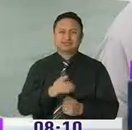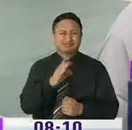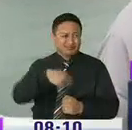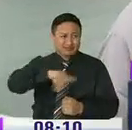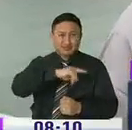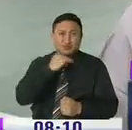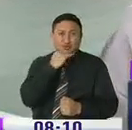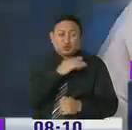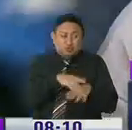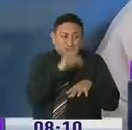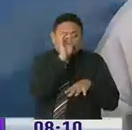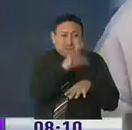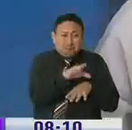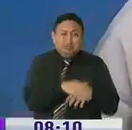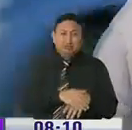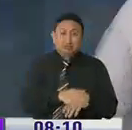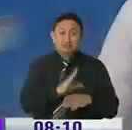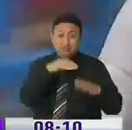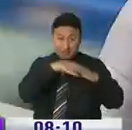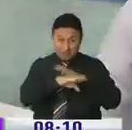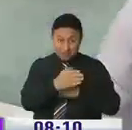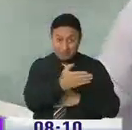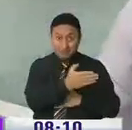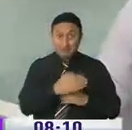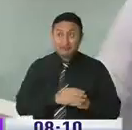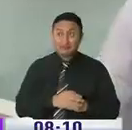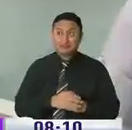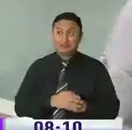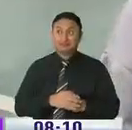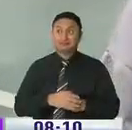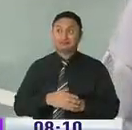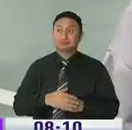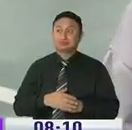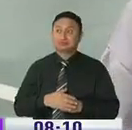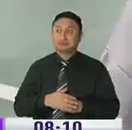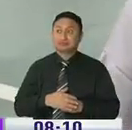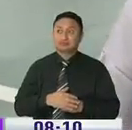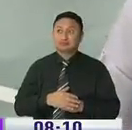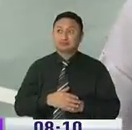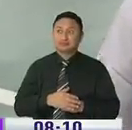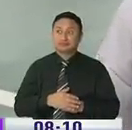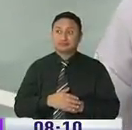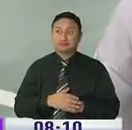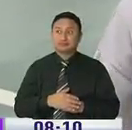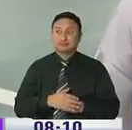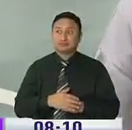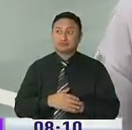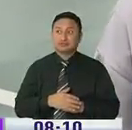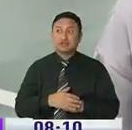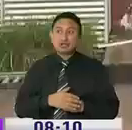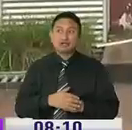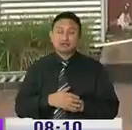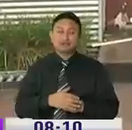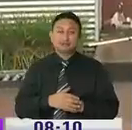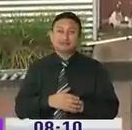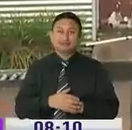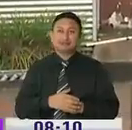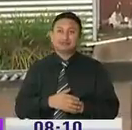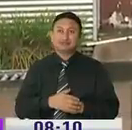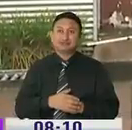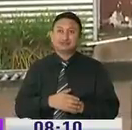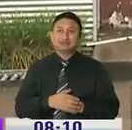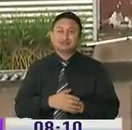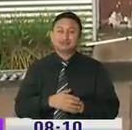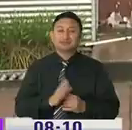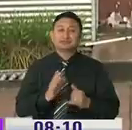está botado. Entre adentro verá cómo está, puro basura, puro desperdicio de todas las cosas que botan dañando. El